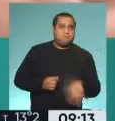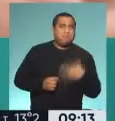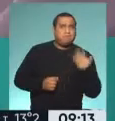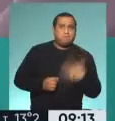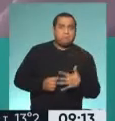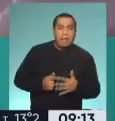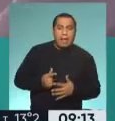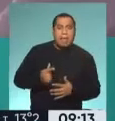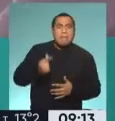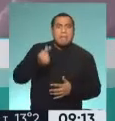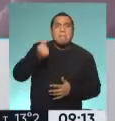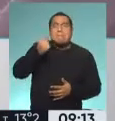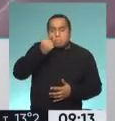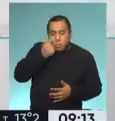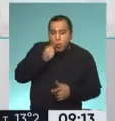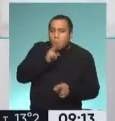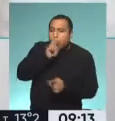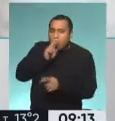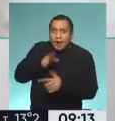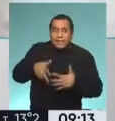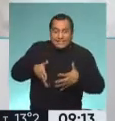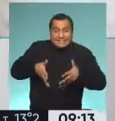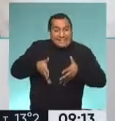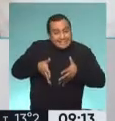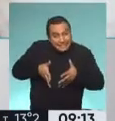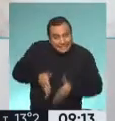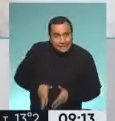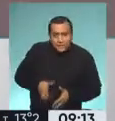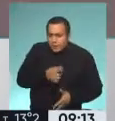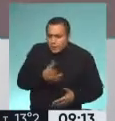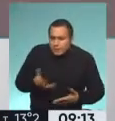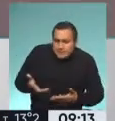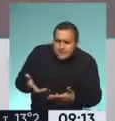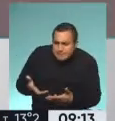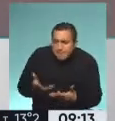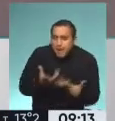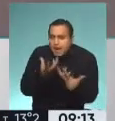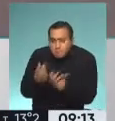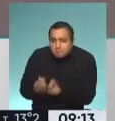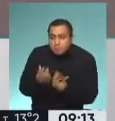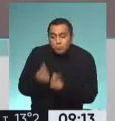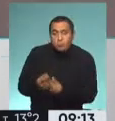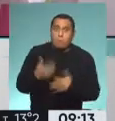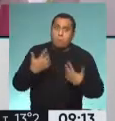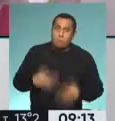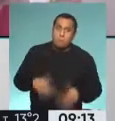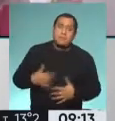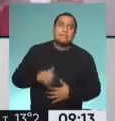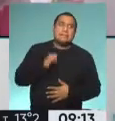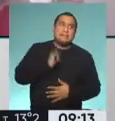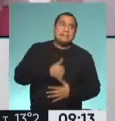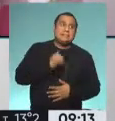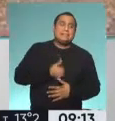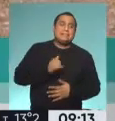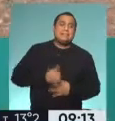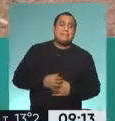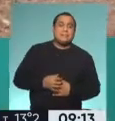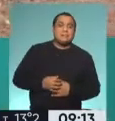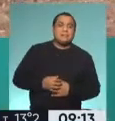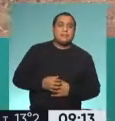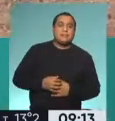de nosotras como mamás cuando tenemos que dar a luz. Sos la persona que acompaña todo ese proceso, sí, cargado